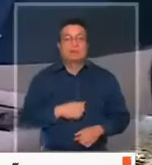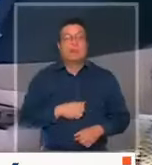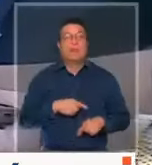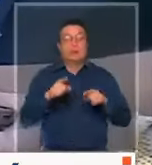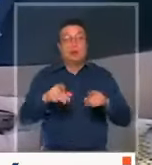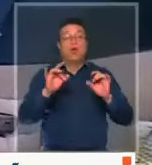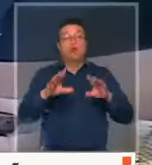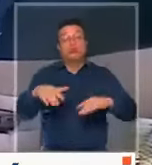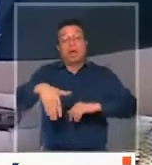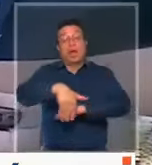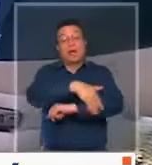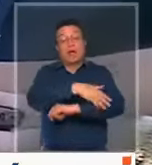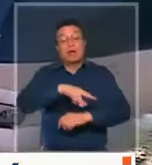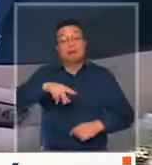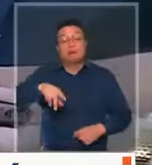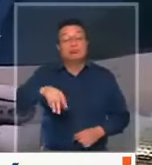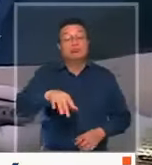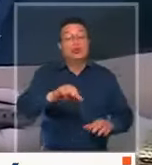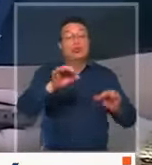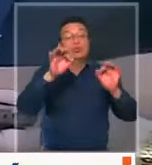calle, en el lugar incorrecto,